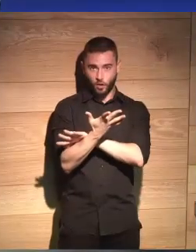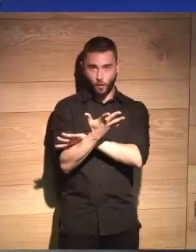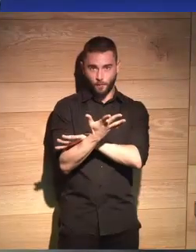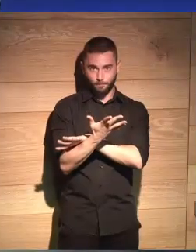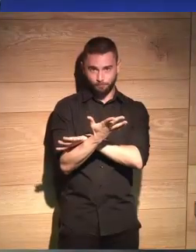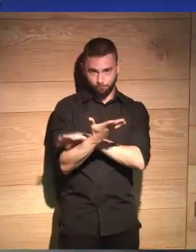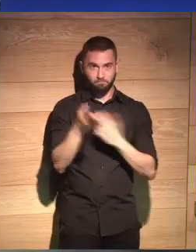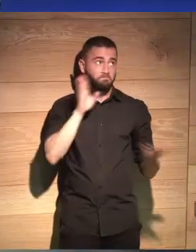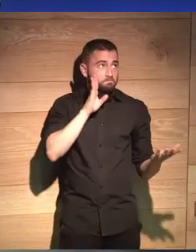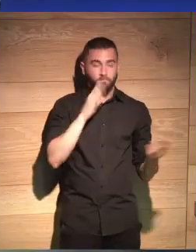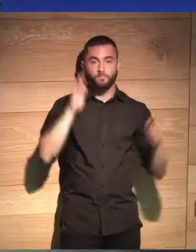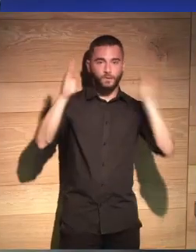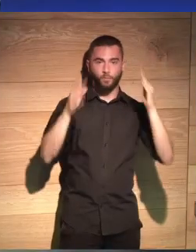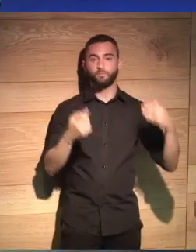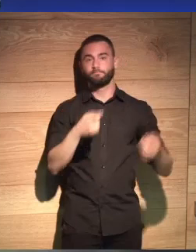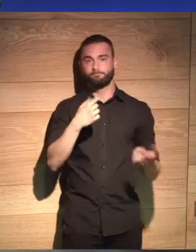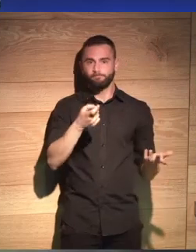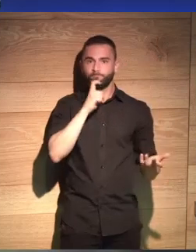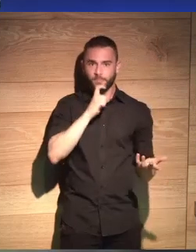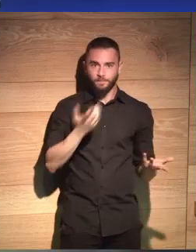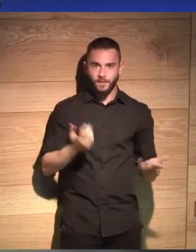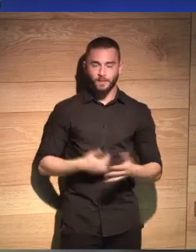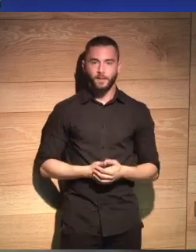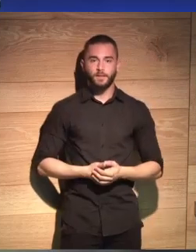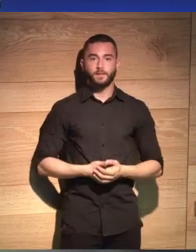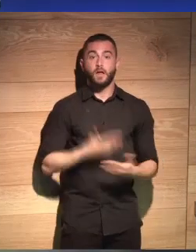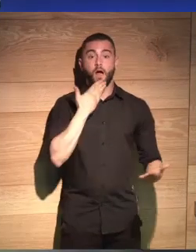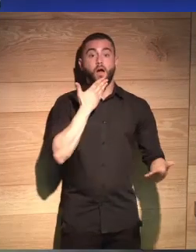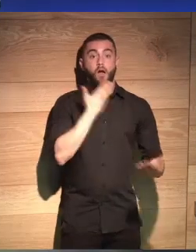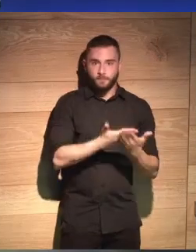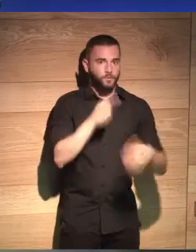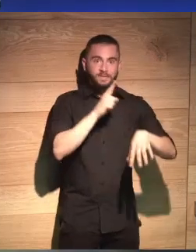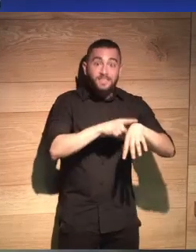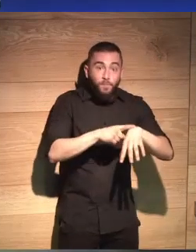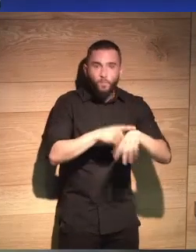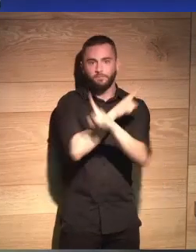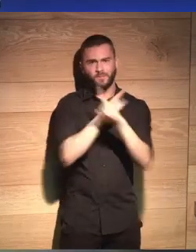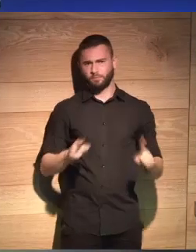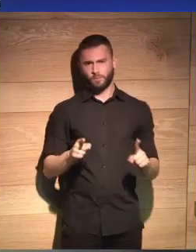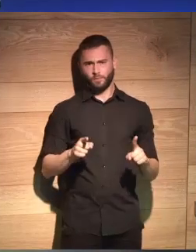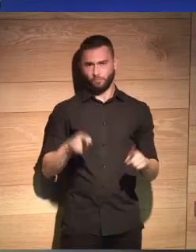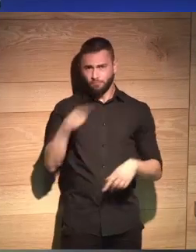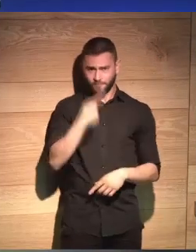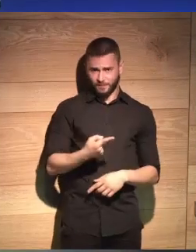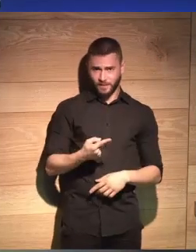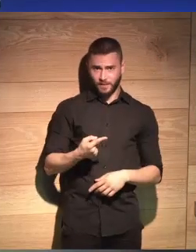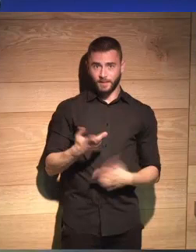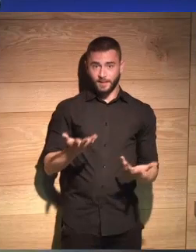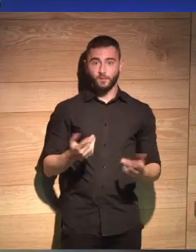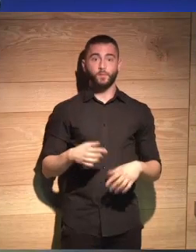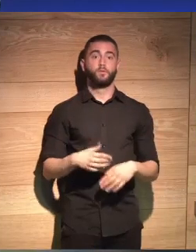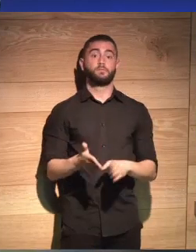en ese sentido, ¿no? O sea, cuando ni siquiera hay tiempo para el aburrimiento, que como tú bien dices, es la precondición o la